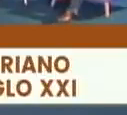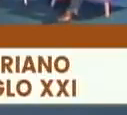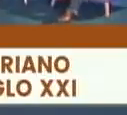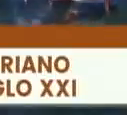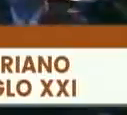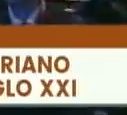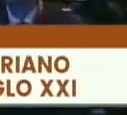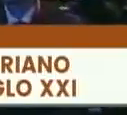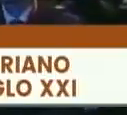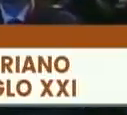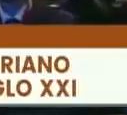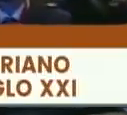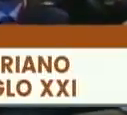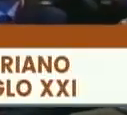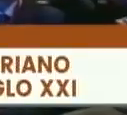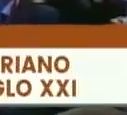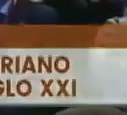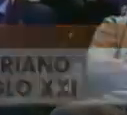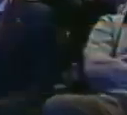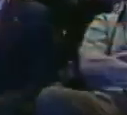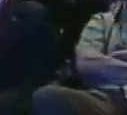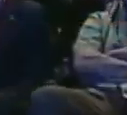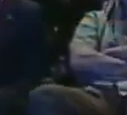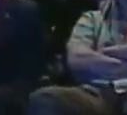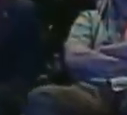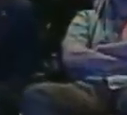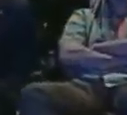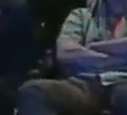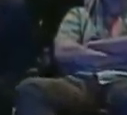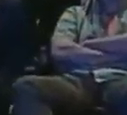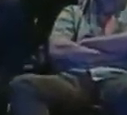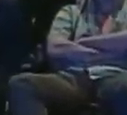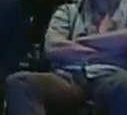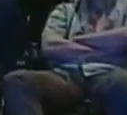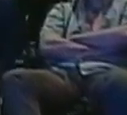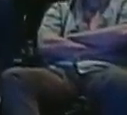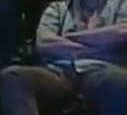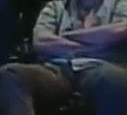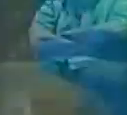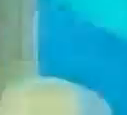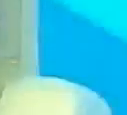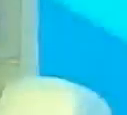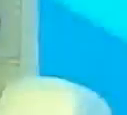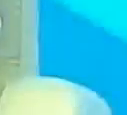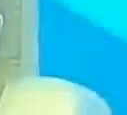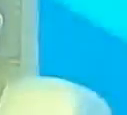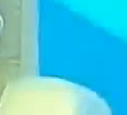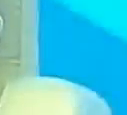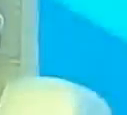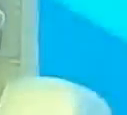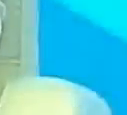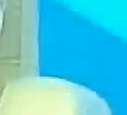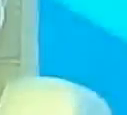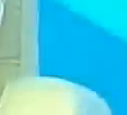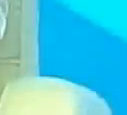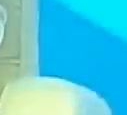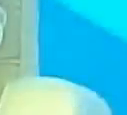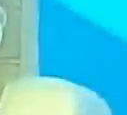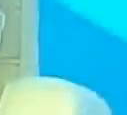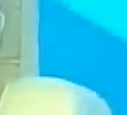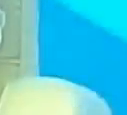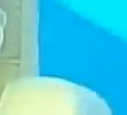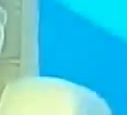debate Más allá del algoritmo y de las redes sociales que tenemos que estudiar y estudiar a profundidad anoche me cayó en